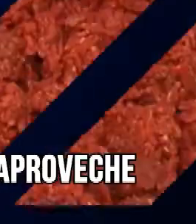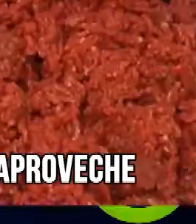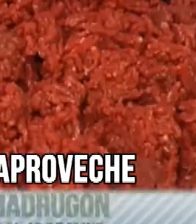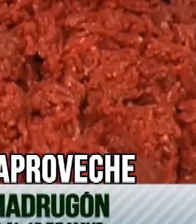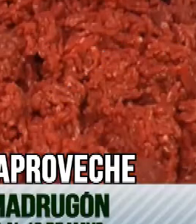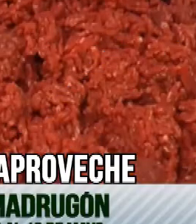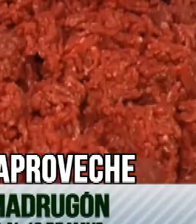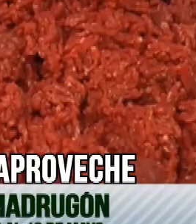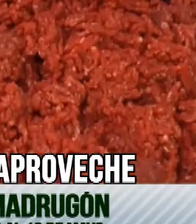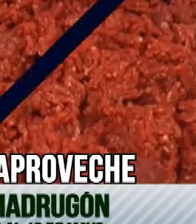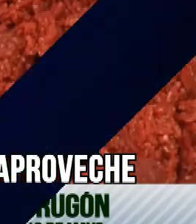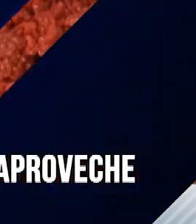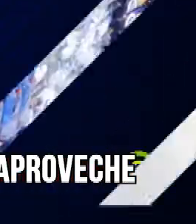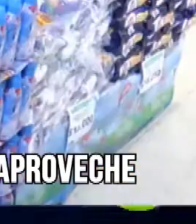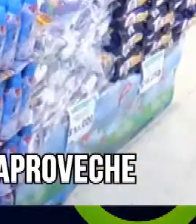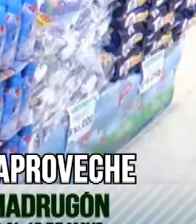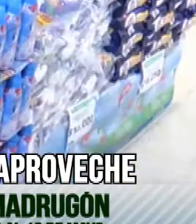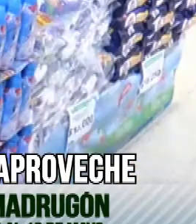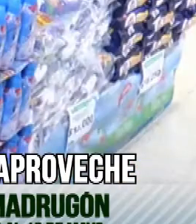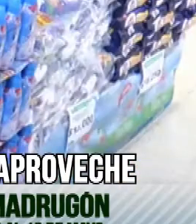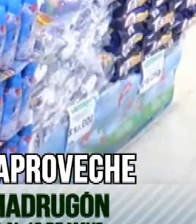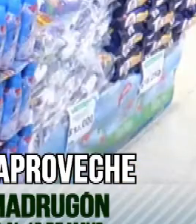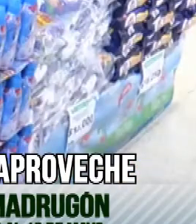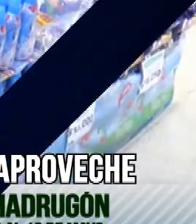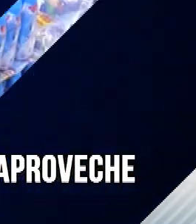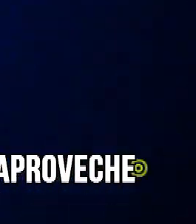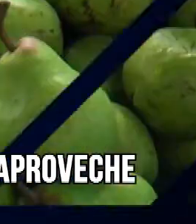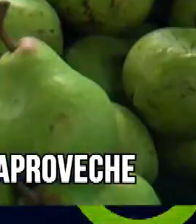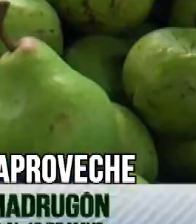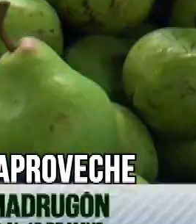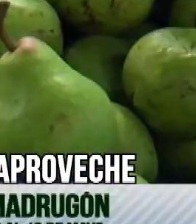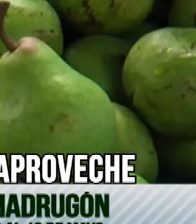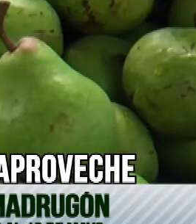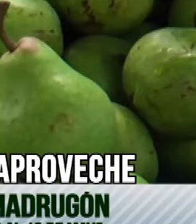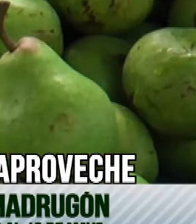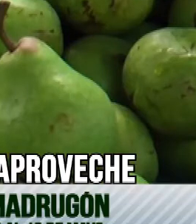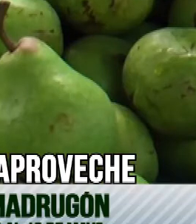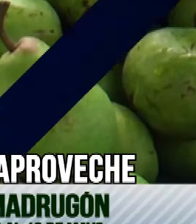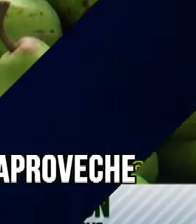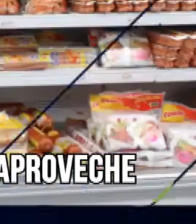martes 16 al 19 de mayo. Encuentra nuestros almacenes descuentos del 10